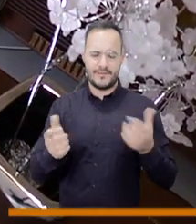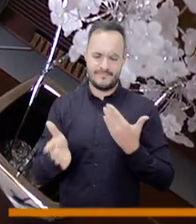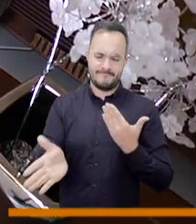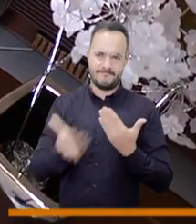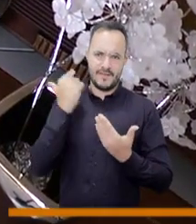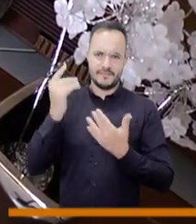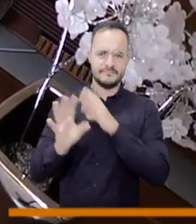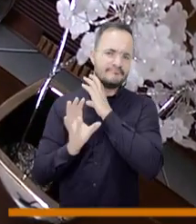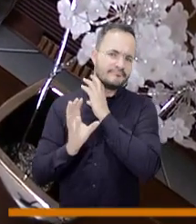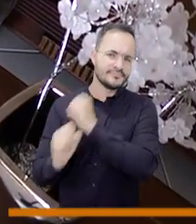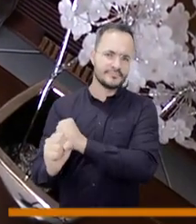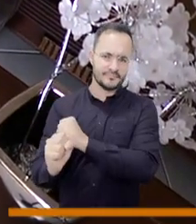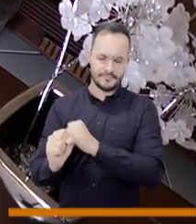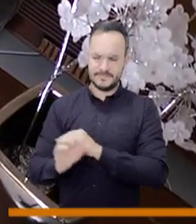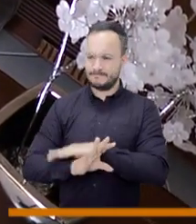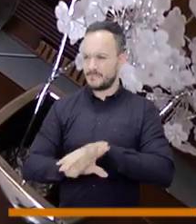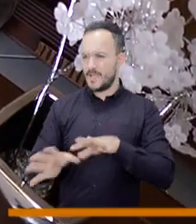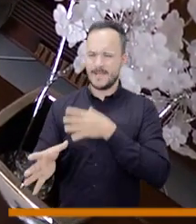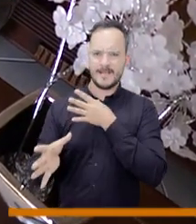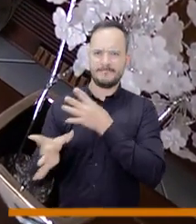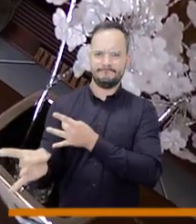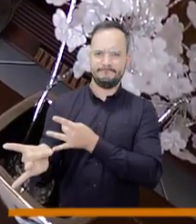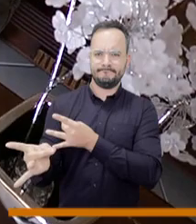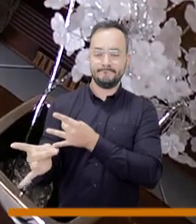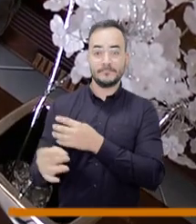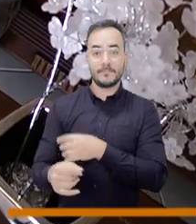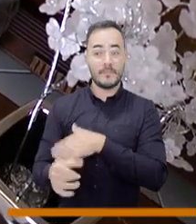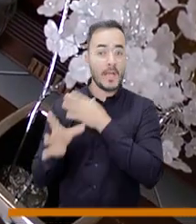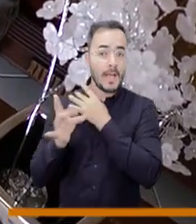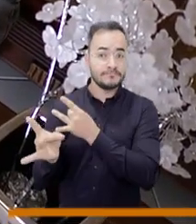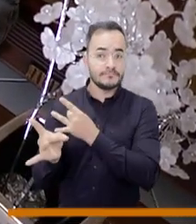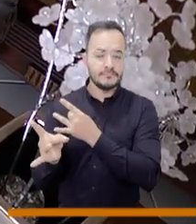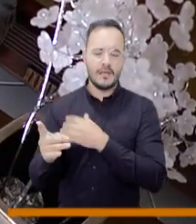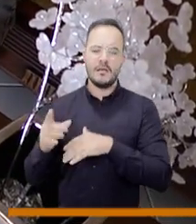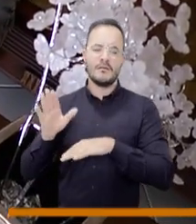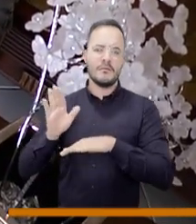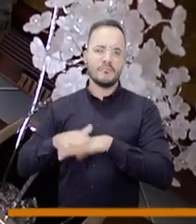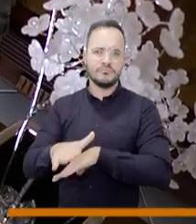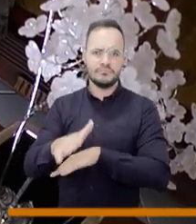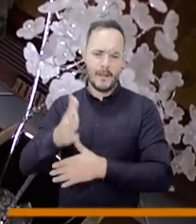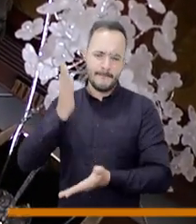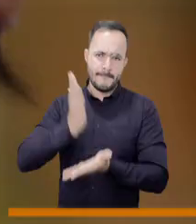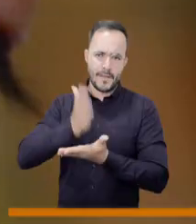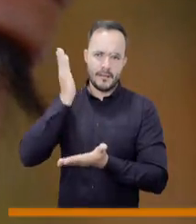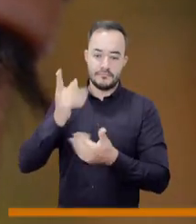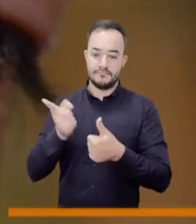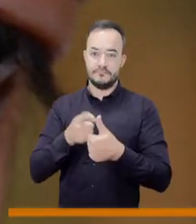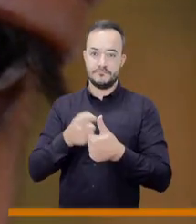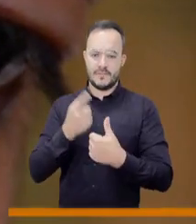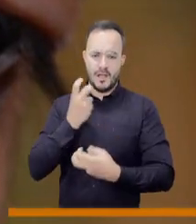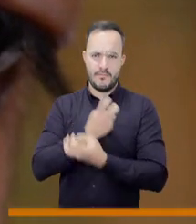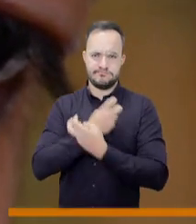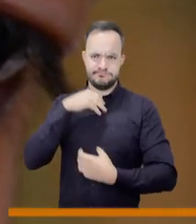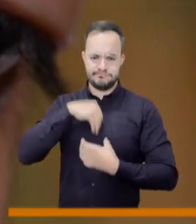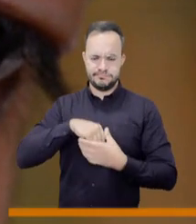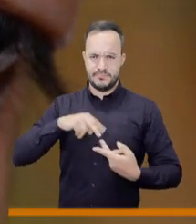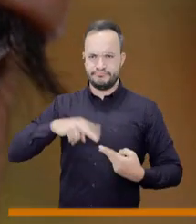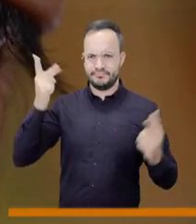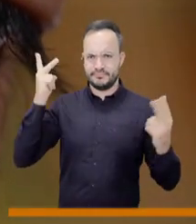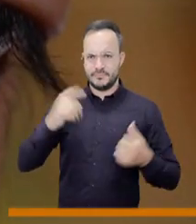y también por los riesgos de intoxicación y sobredosis